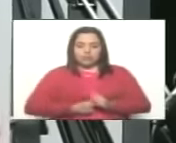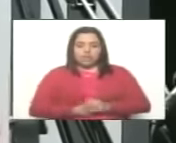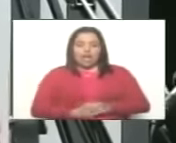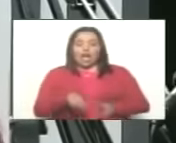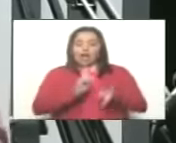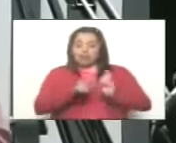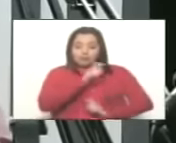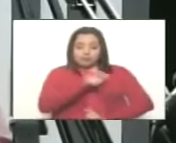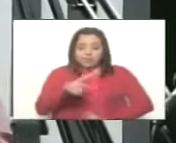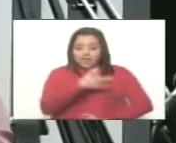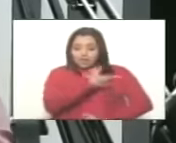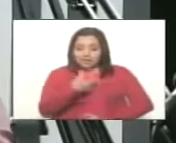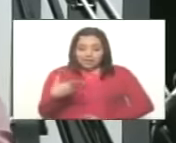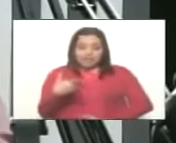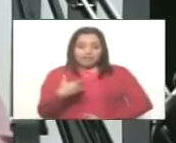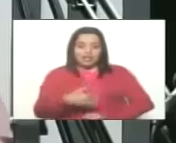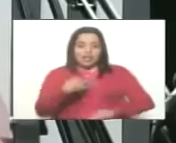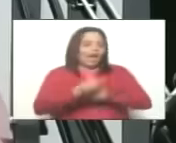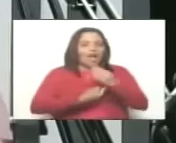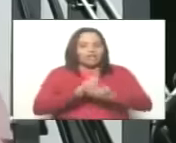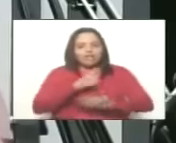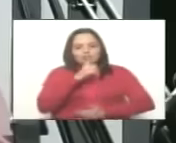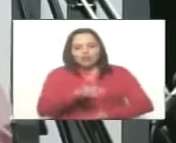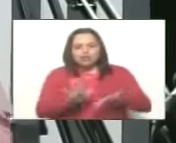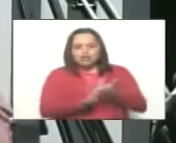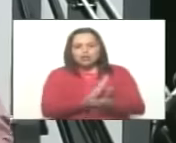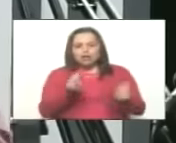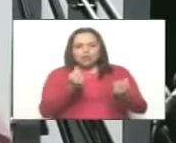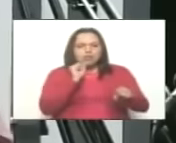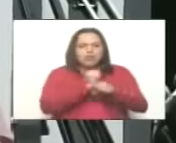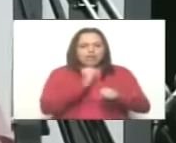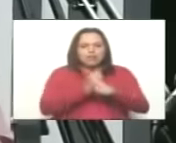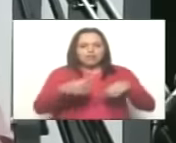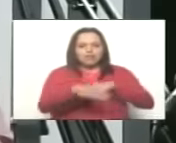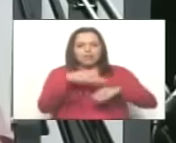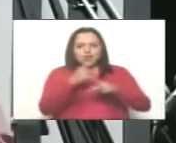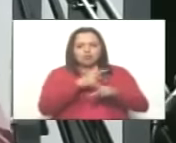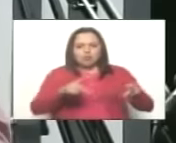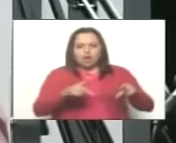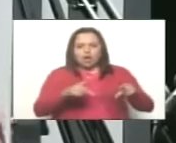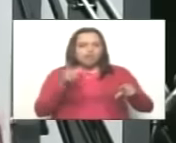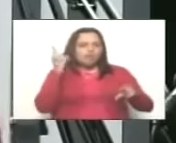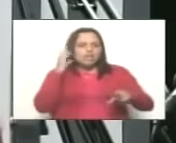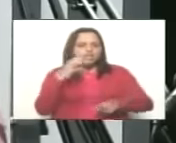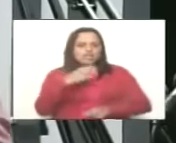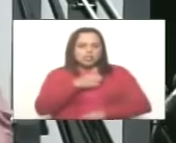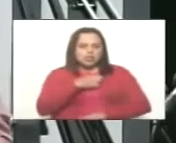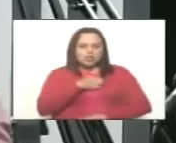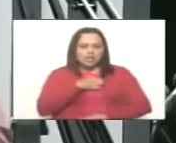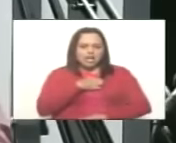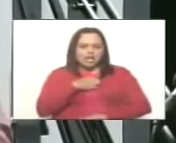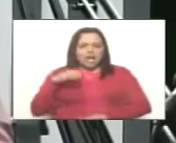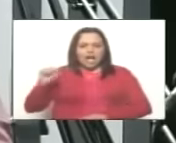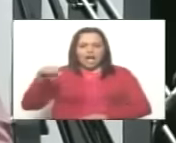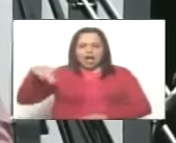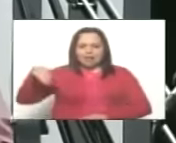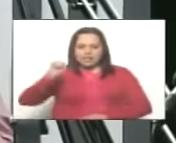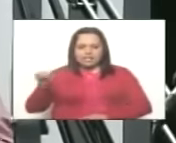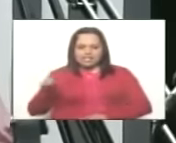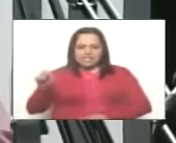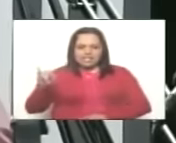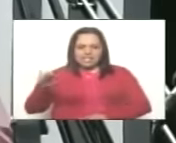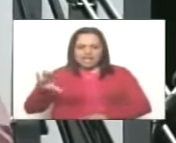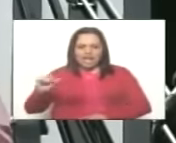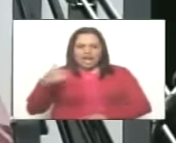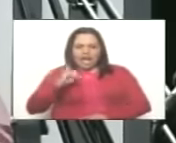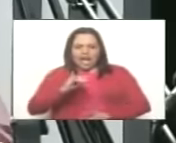manera quieren deslegitimar la acción del Ministerio Público. Incluso una sobrina de los Amésticas salió en las redes sociales